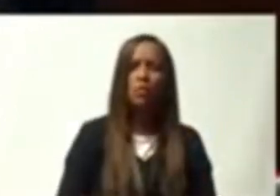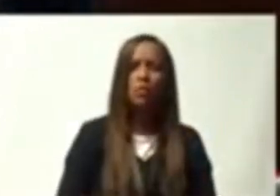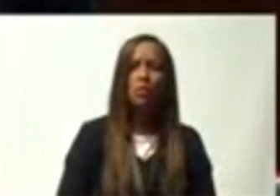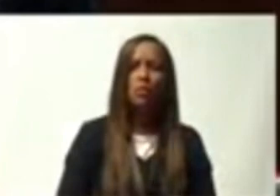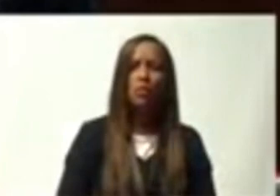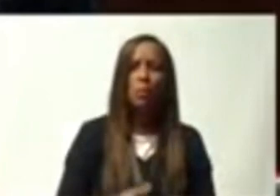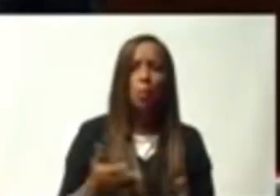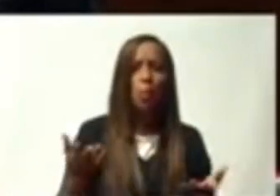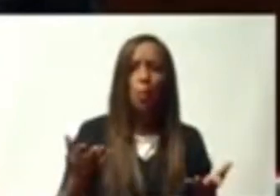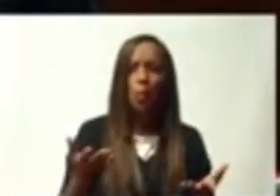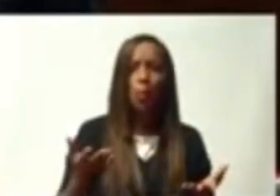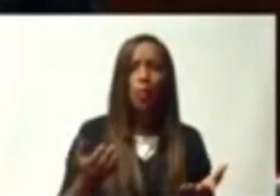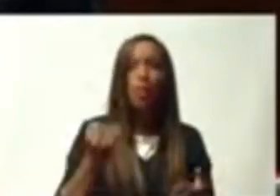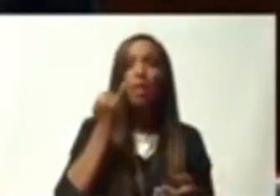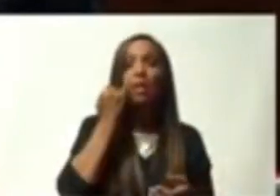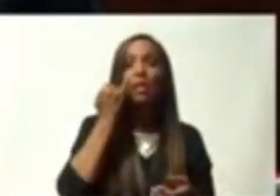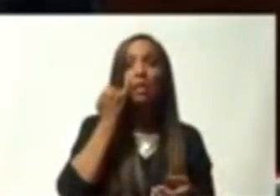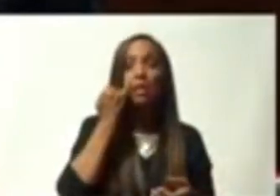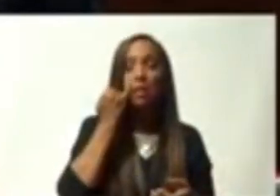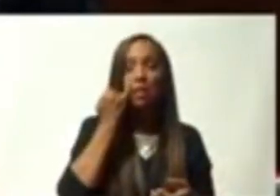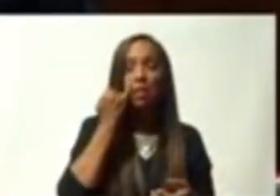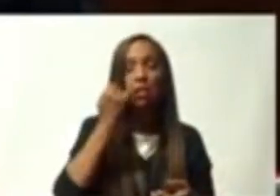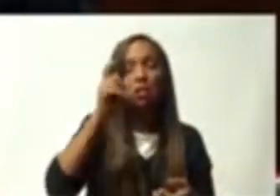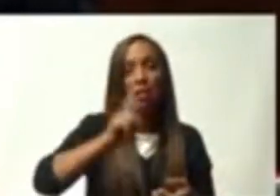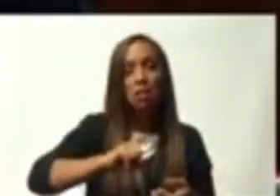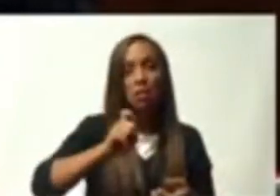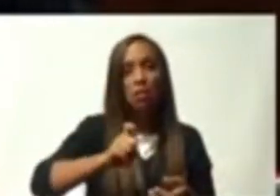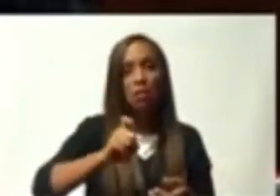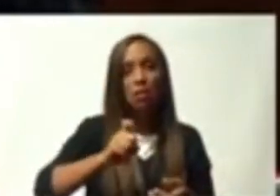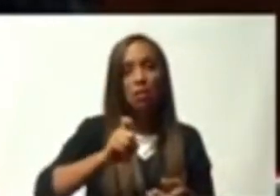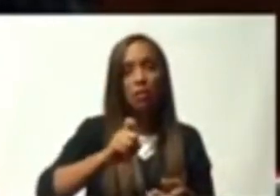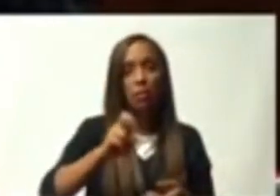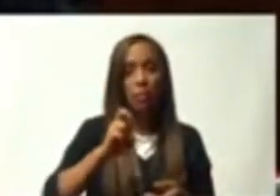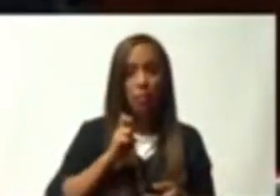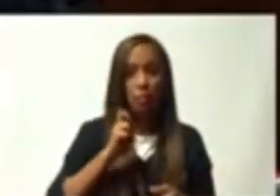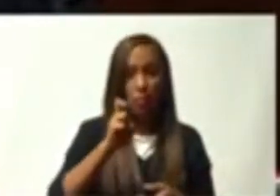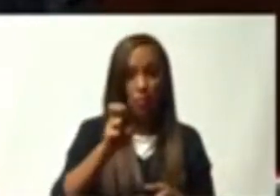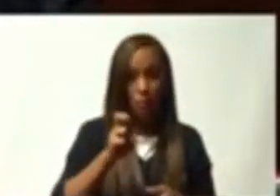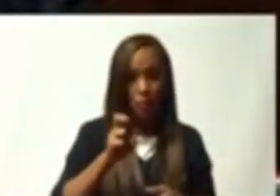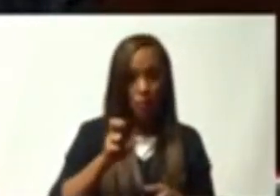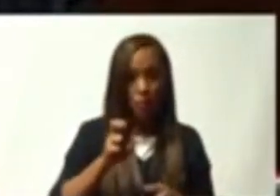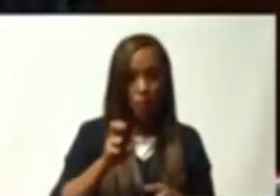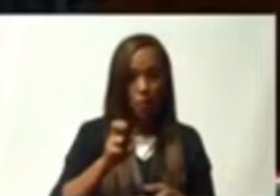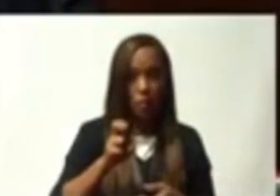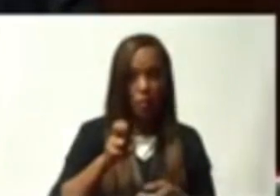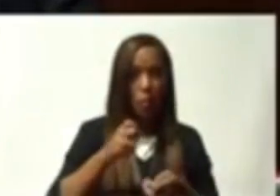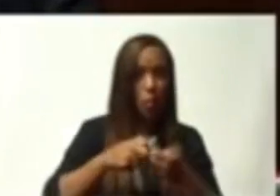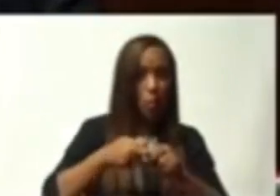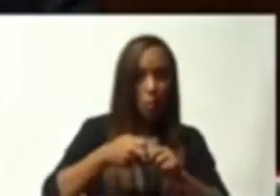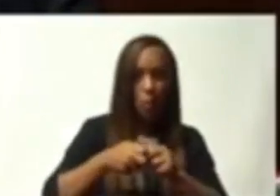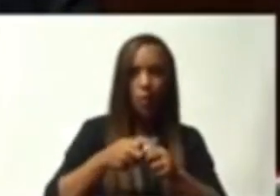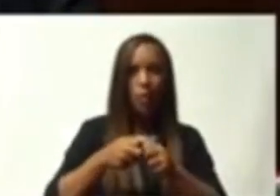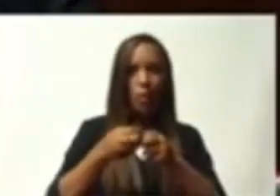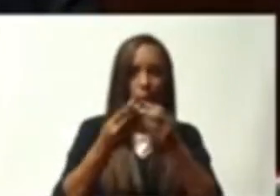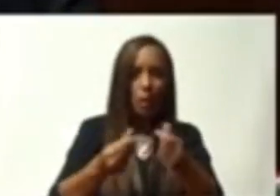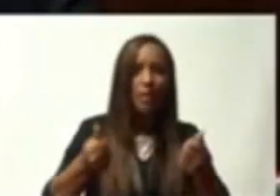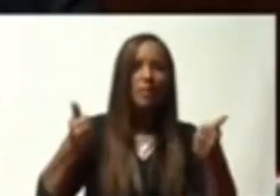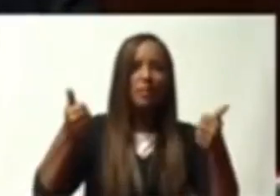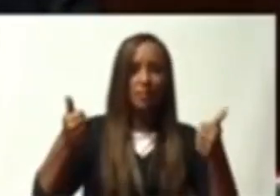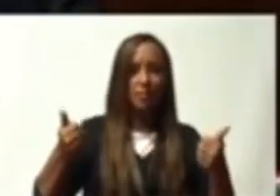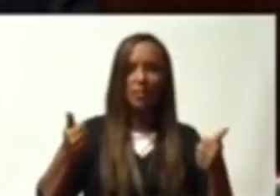resolvió el tema del transporte con casi 8.000 millones de dólares que